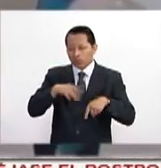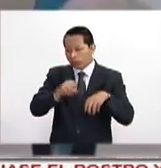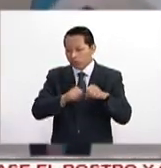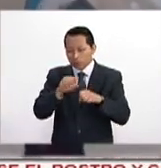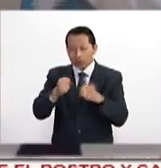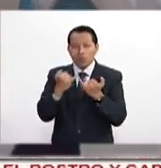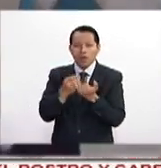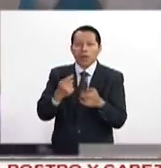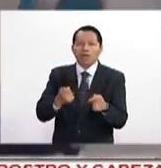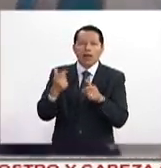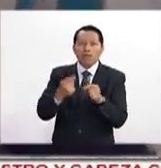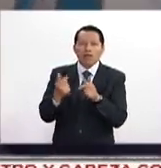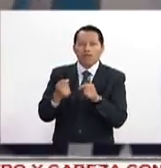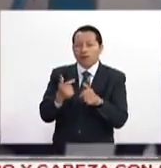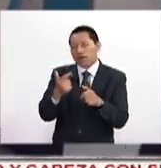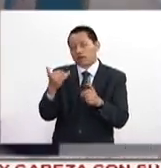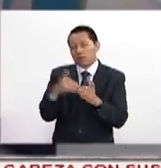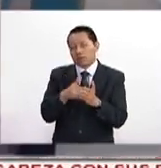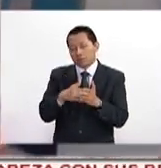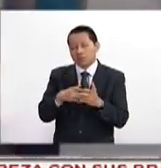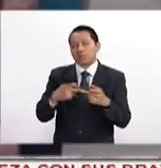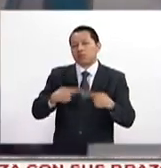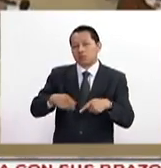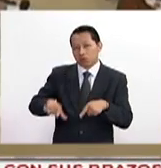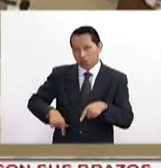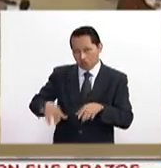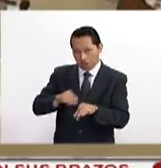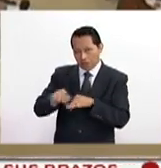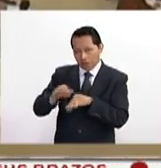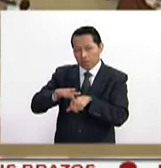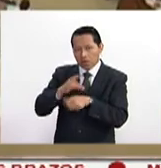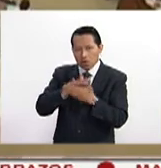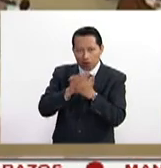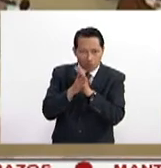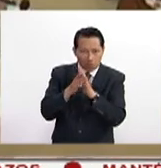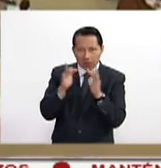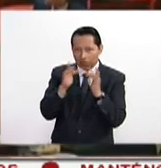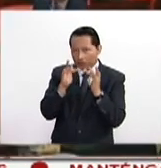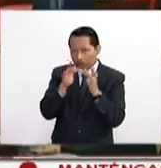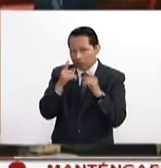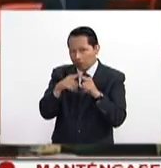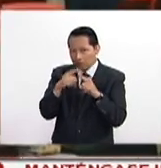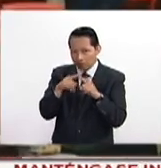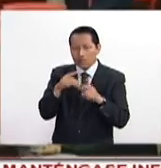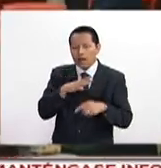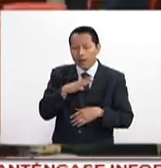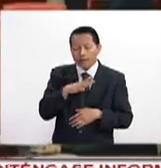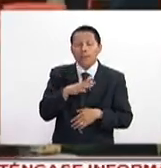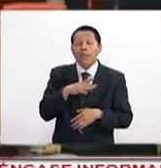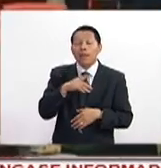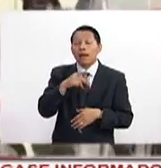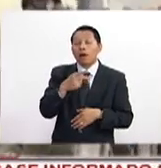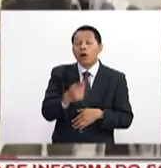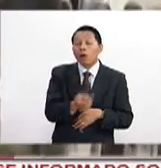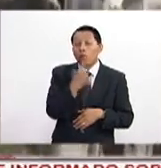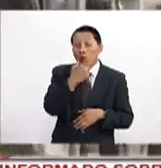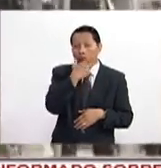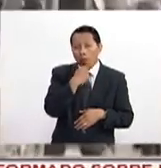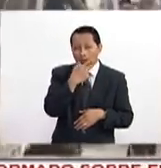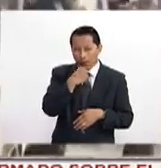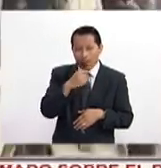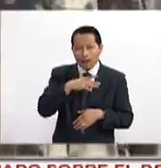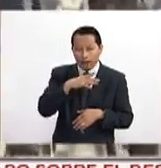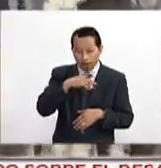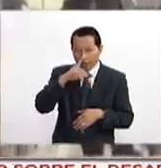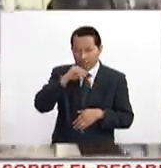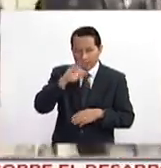destituir a 150,000 funcionarios por sus presuntos vínculos con Fethullah Gülen, señalado como el cerebro de la